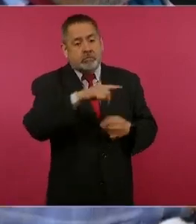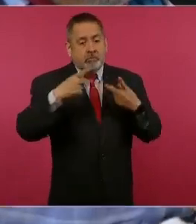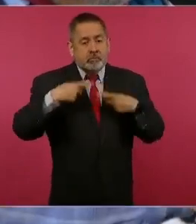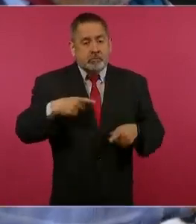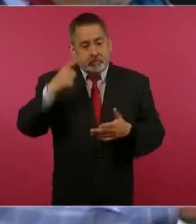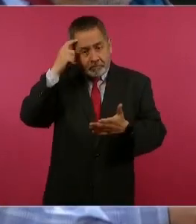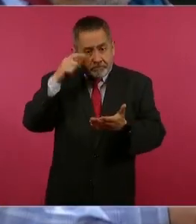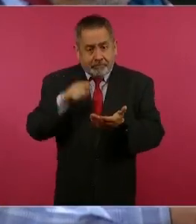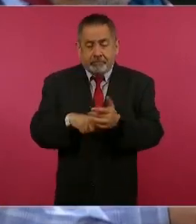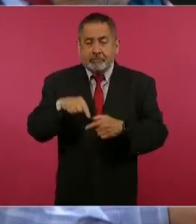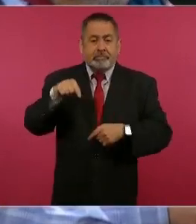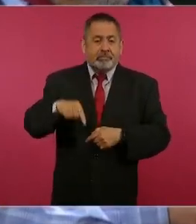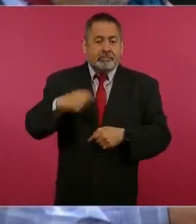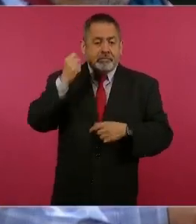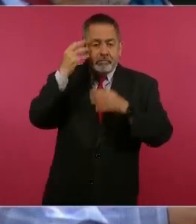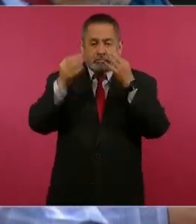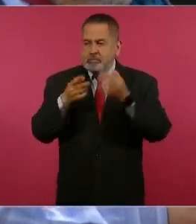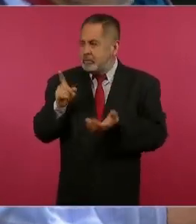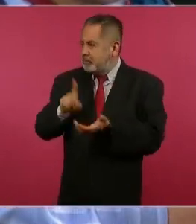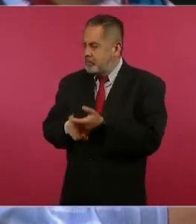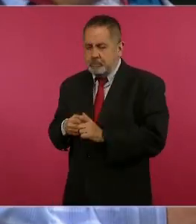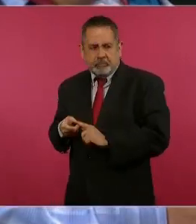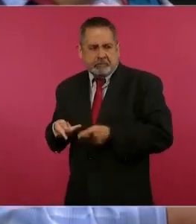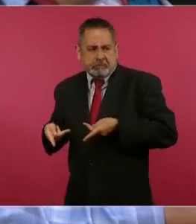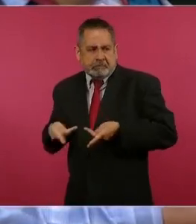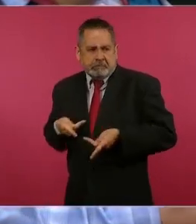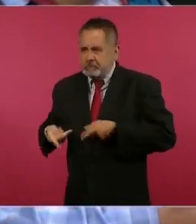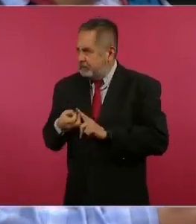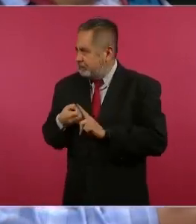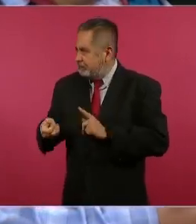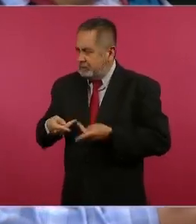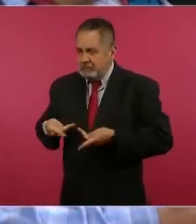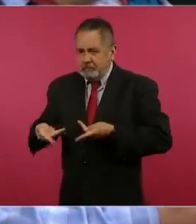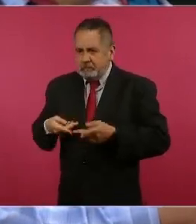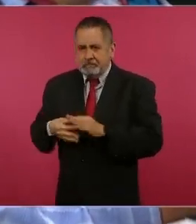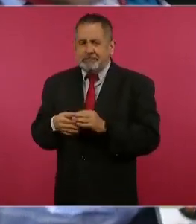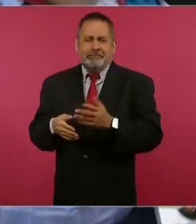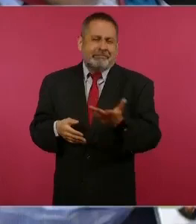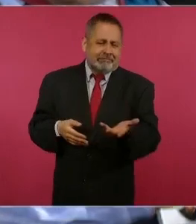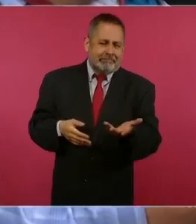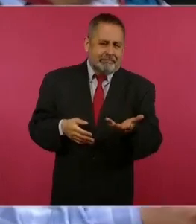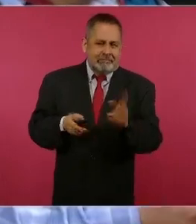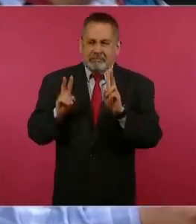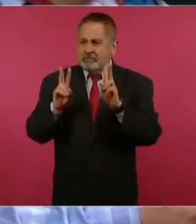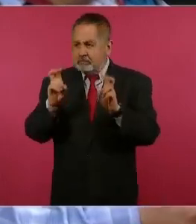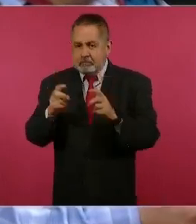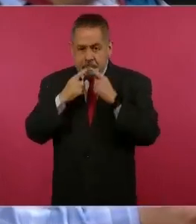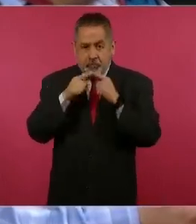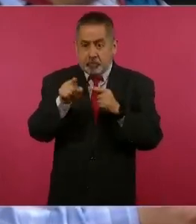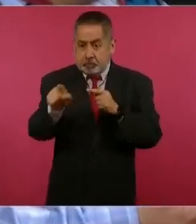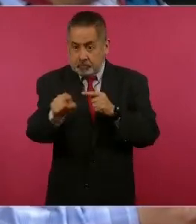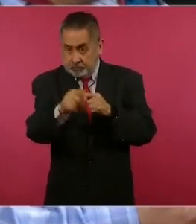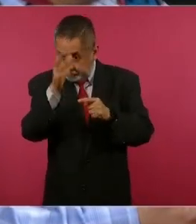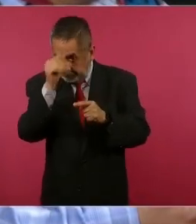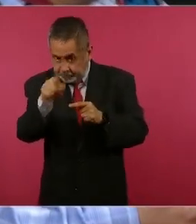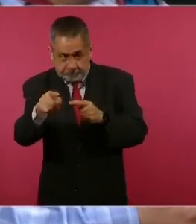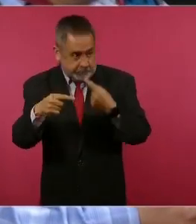las conferencias son organizadas, que las preguntas y los temas